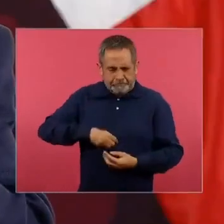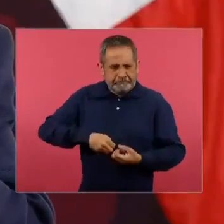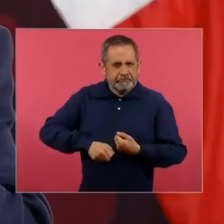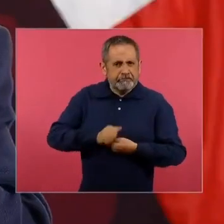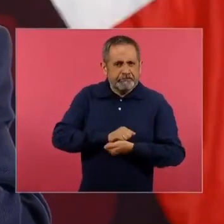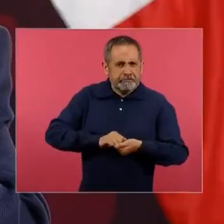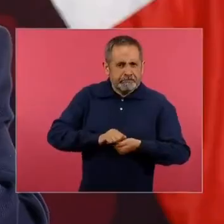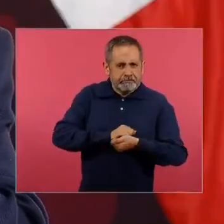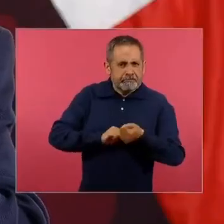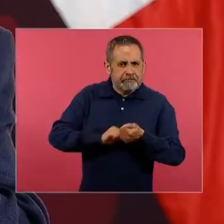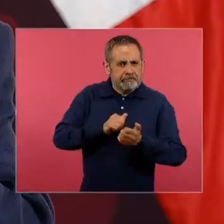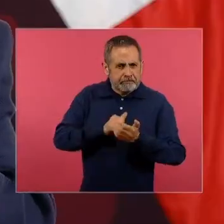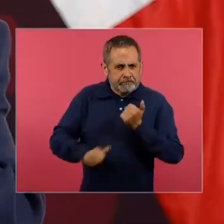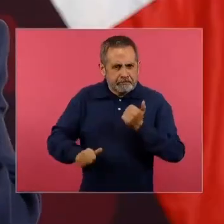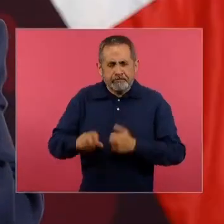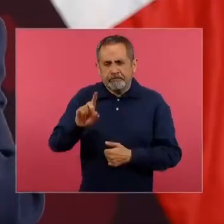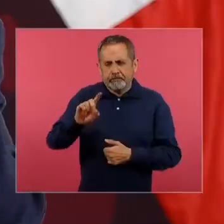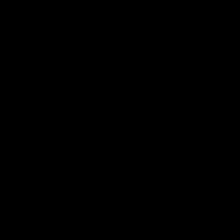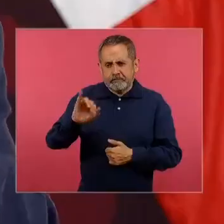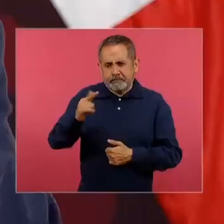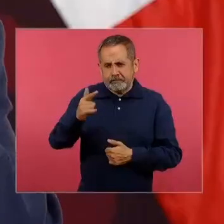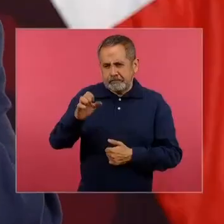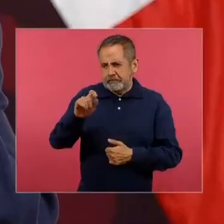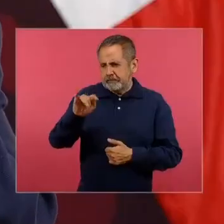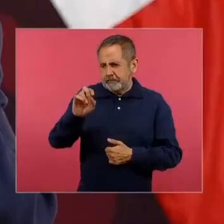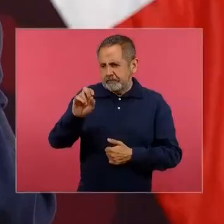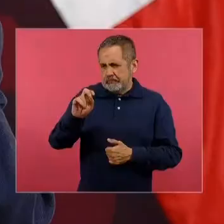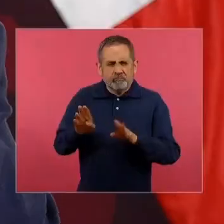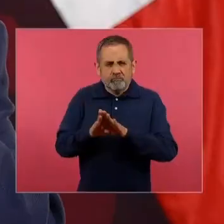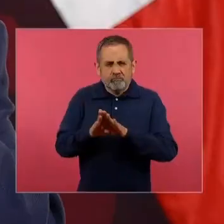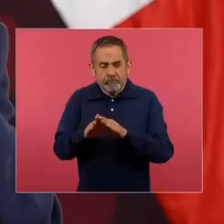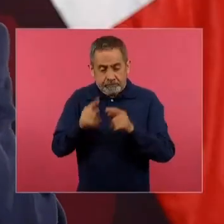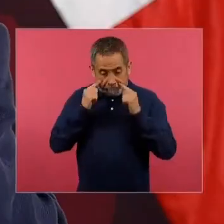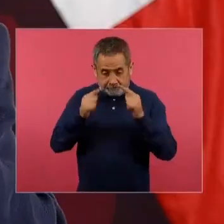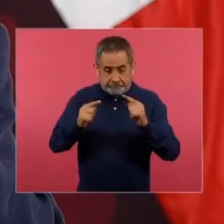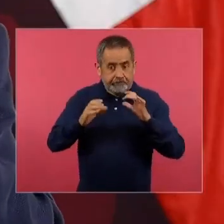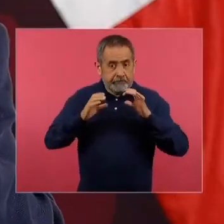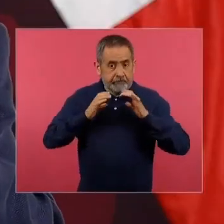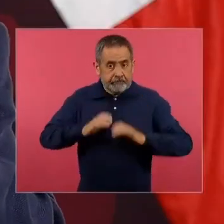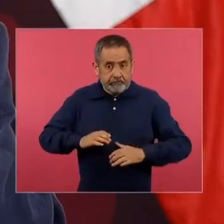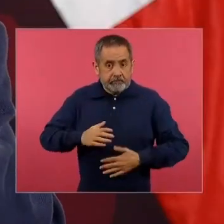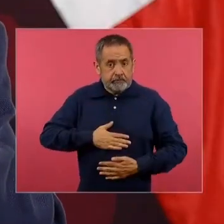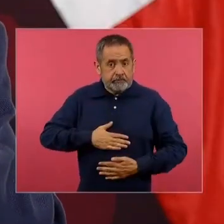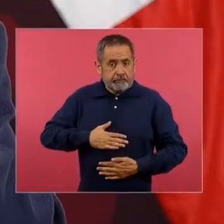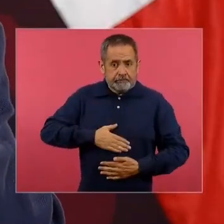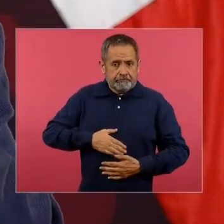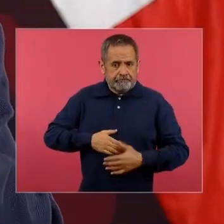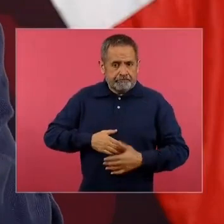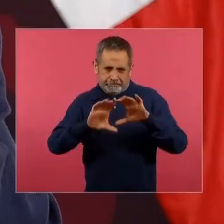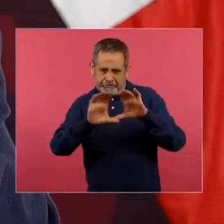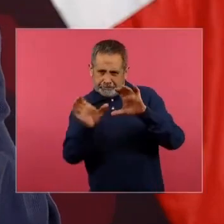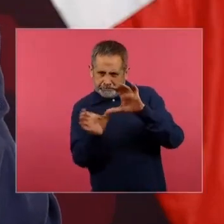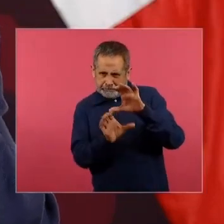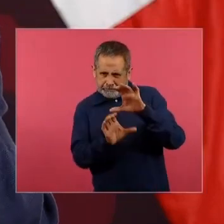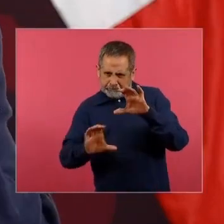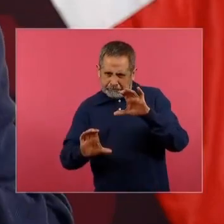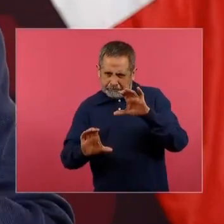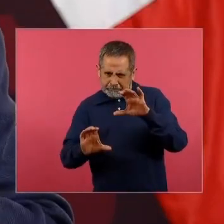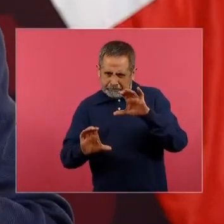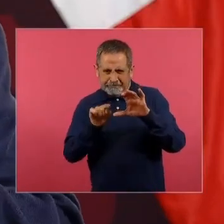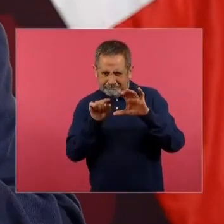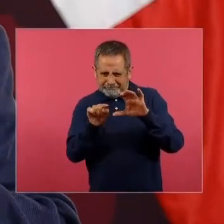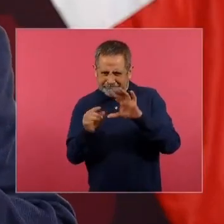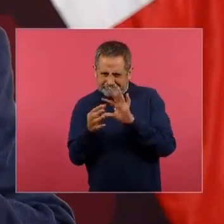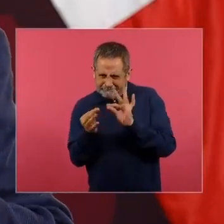la digestión trae la anatomía, la fisiología del estómago, pero la digestión también le